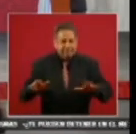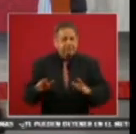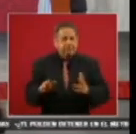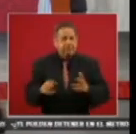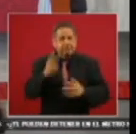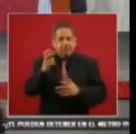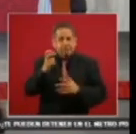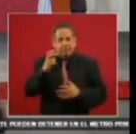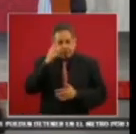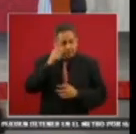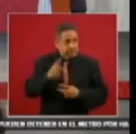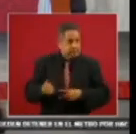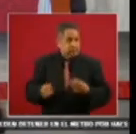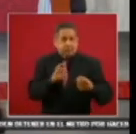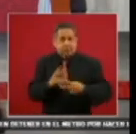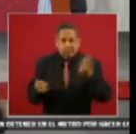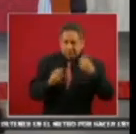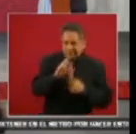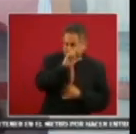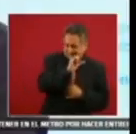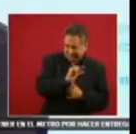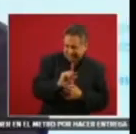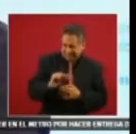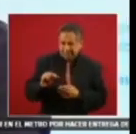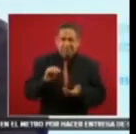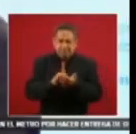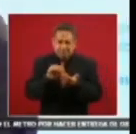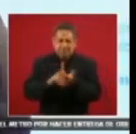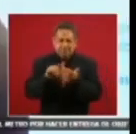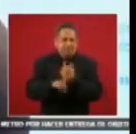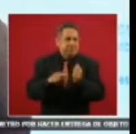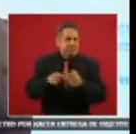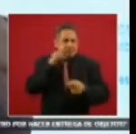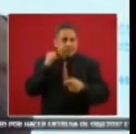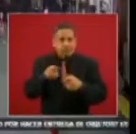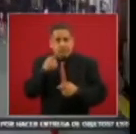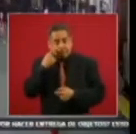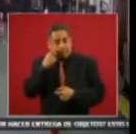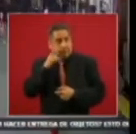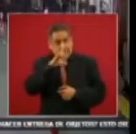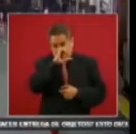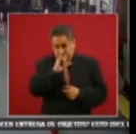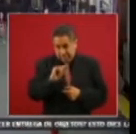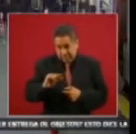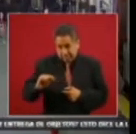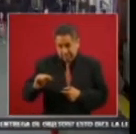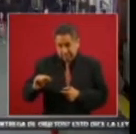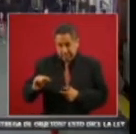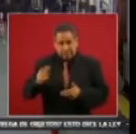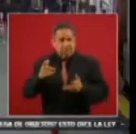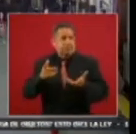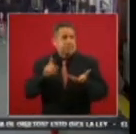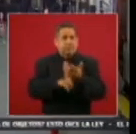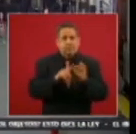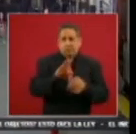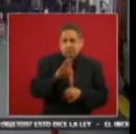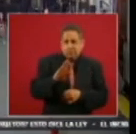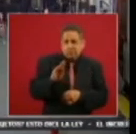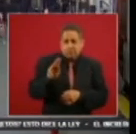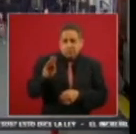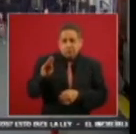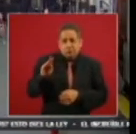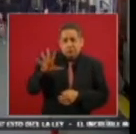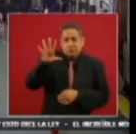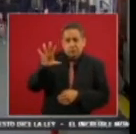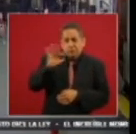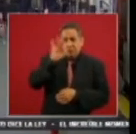el volumen de lo que todavía se roba, pero estamos hablando de 95%